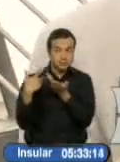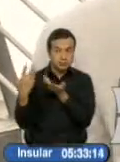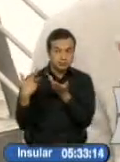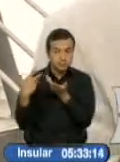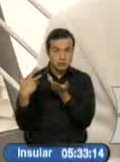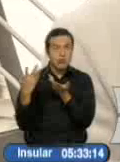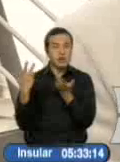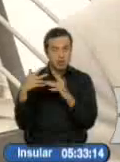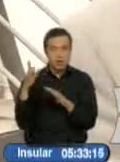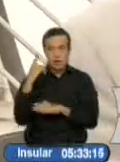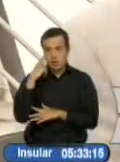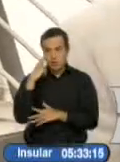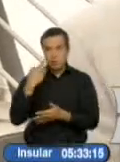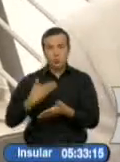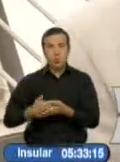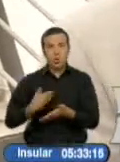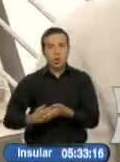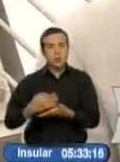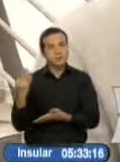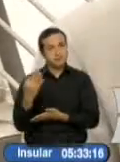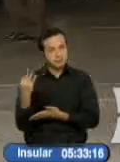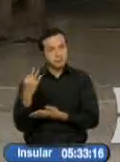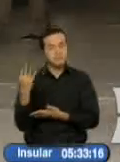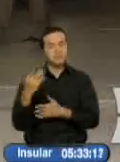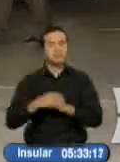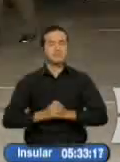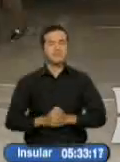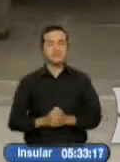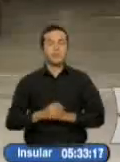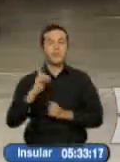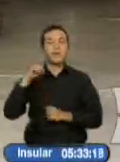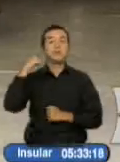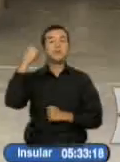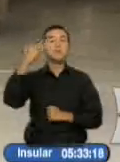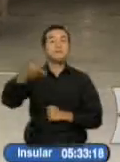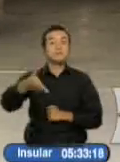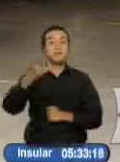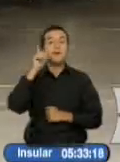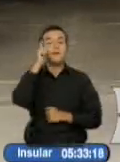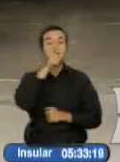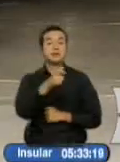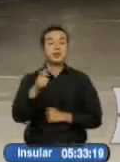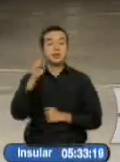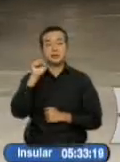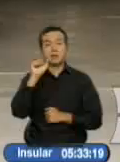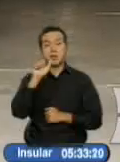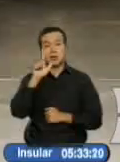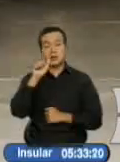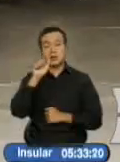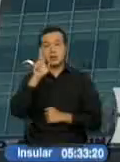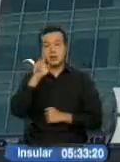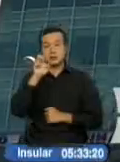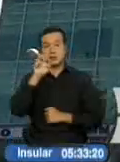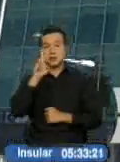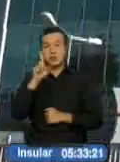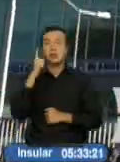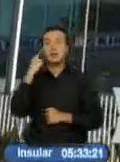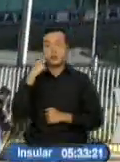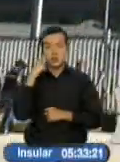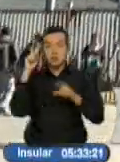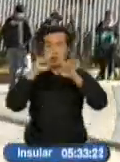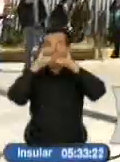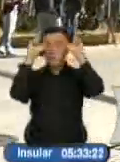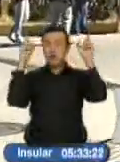vamos a tener ya evidencias y más información. Para los próximos días, la fiscal Salazar convocó a rendir su versión libre a los accionistas